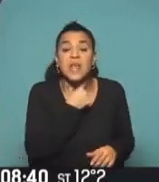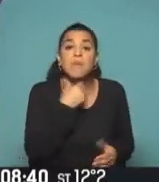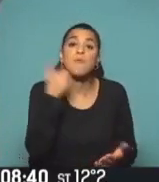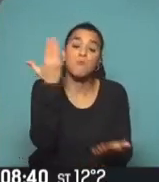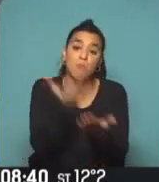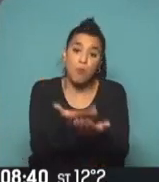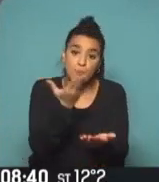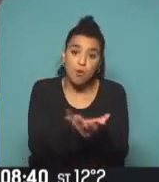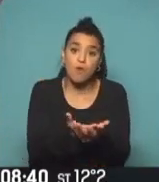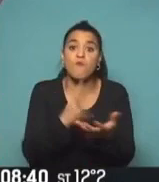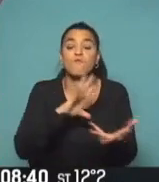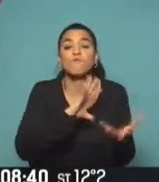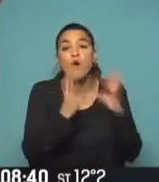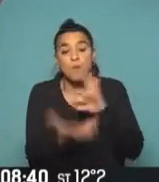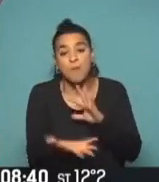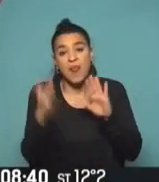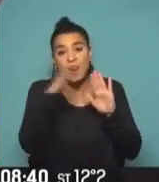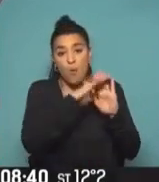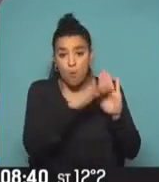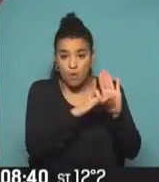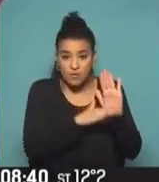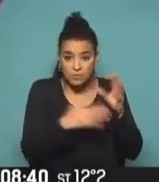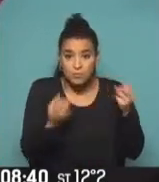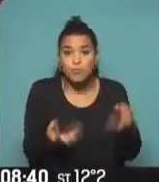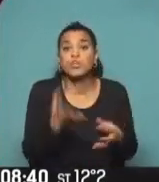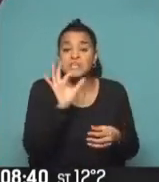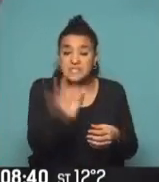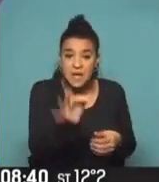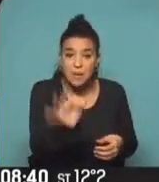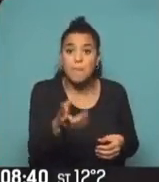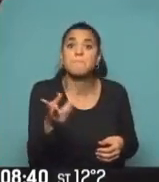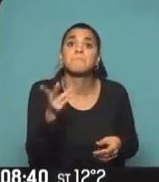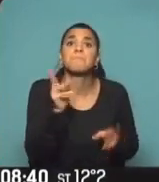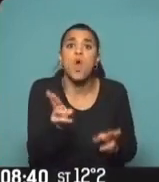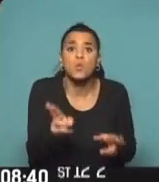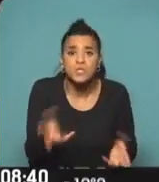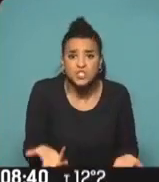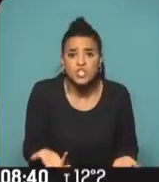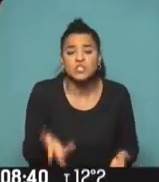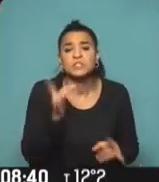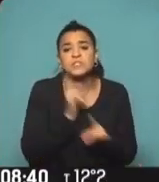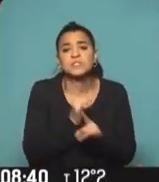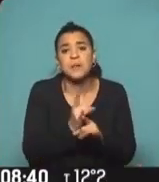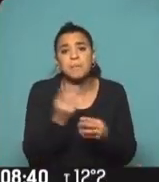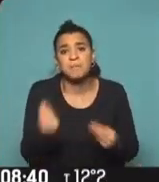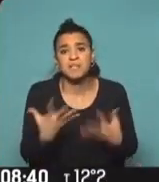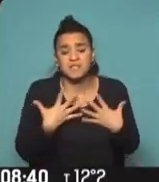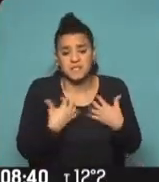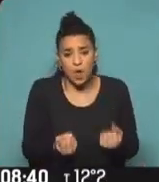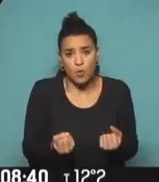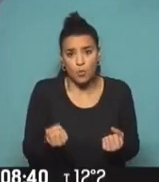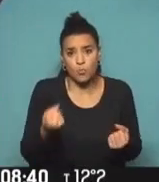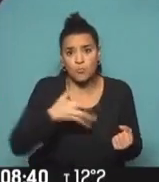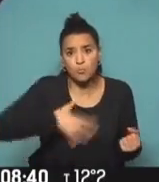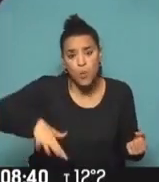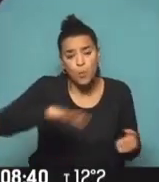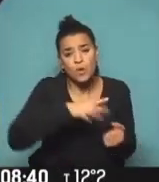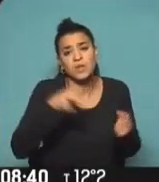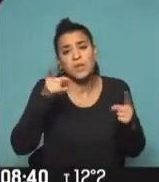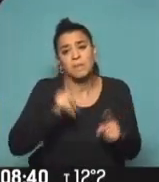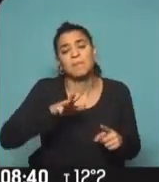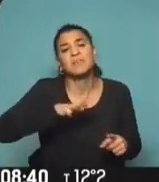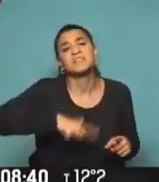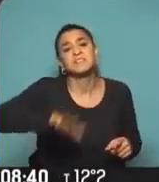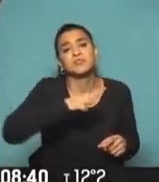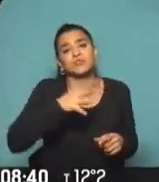es un modelo de regulación porque sabemos que la prohibición siempre va a afectar a la salud pública y a los sectores más